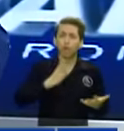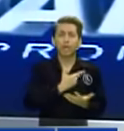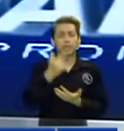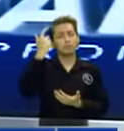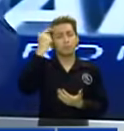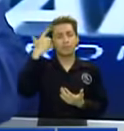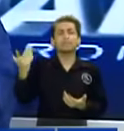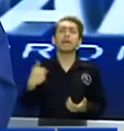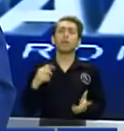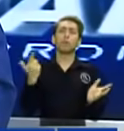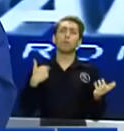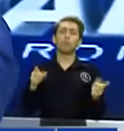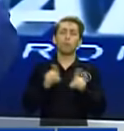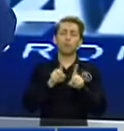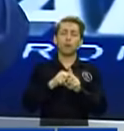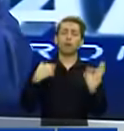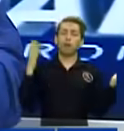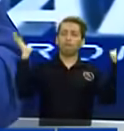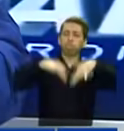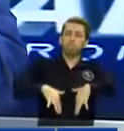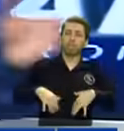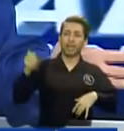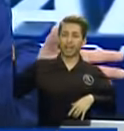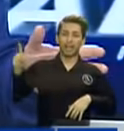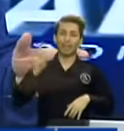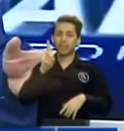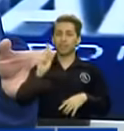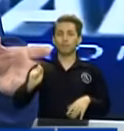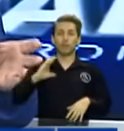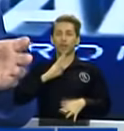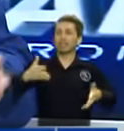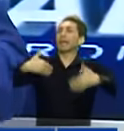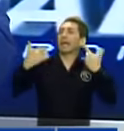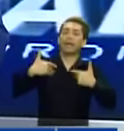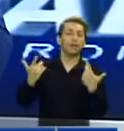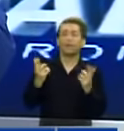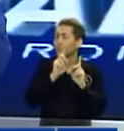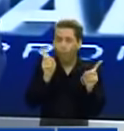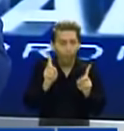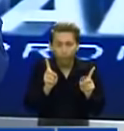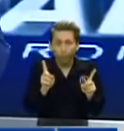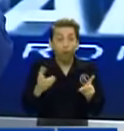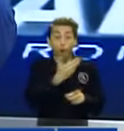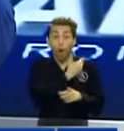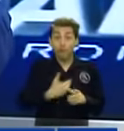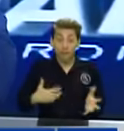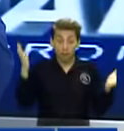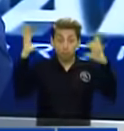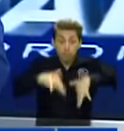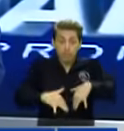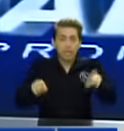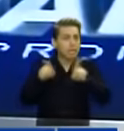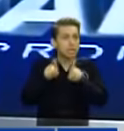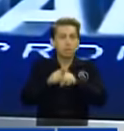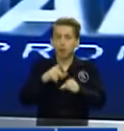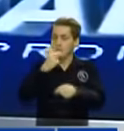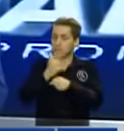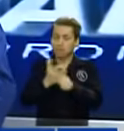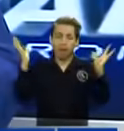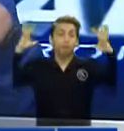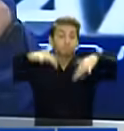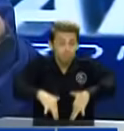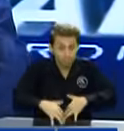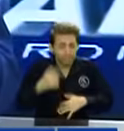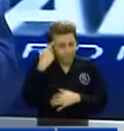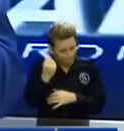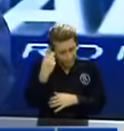fracasamos nosotros, ellos van a ser felices. Si fracasa el gobierno, va a fracasar el país. Si nosotros no tenemos entendido que no lo estamos